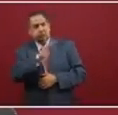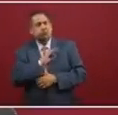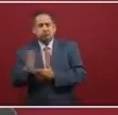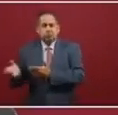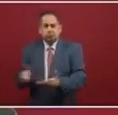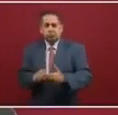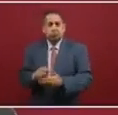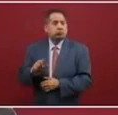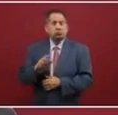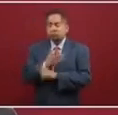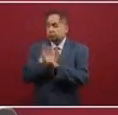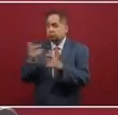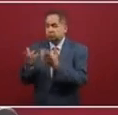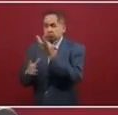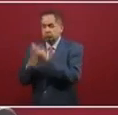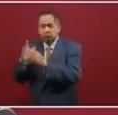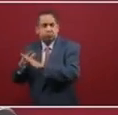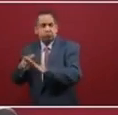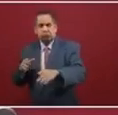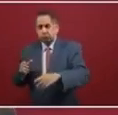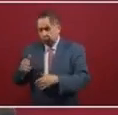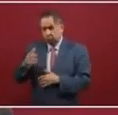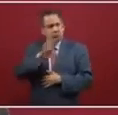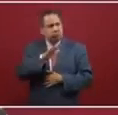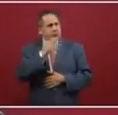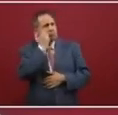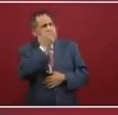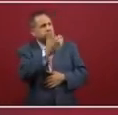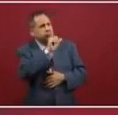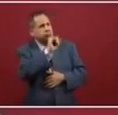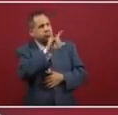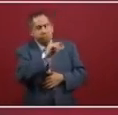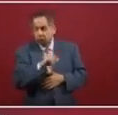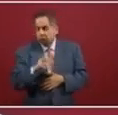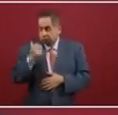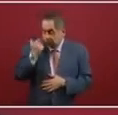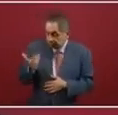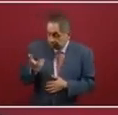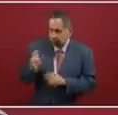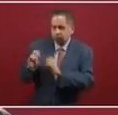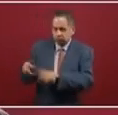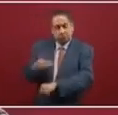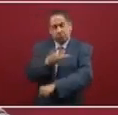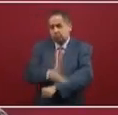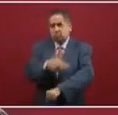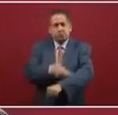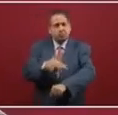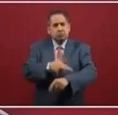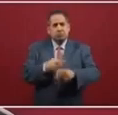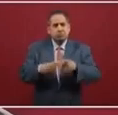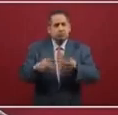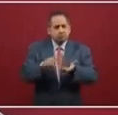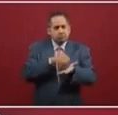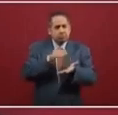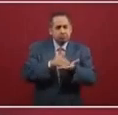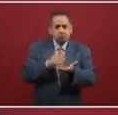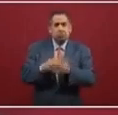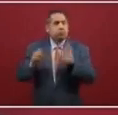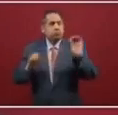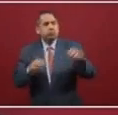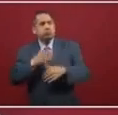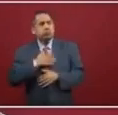cualquier migrante que llega a México y nos dice yo quiero asilo, inmediatamente iniciamos el proceso. O si busca la condición de